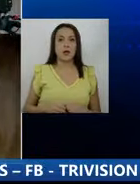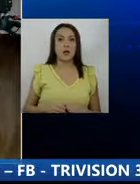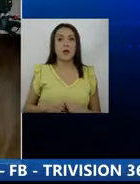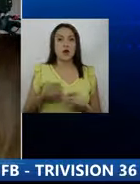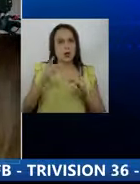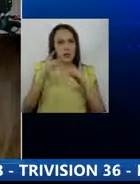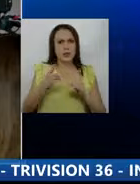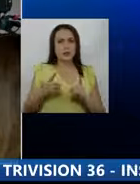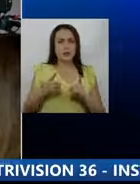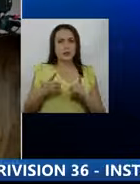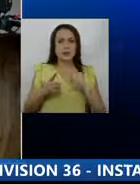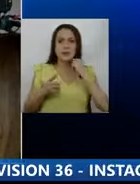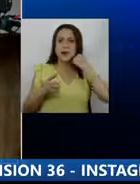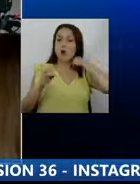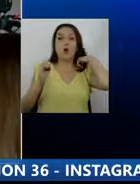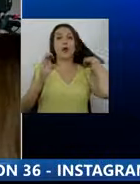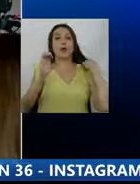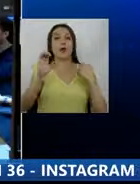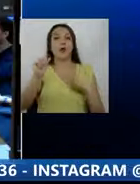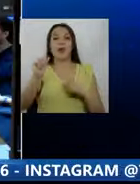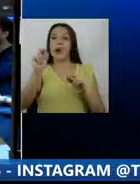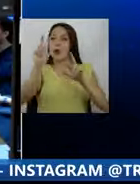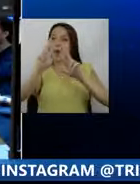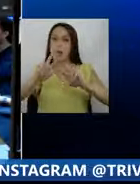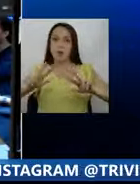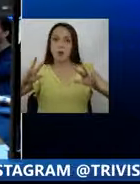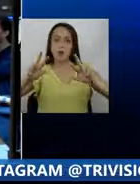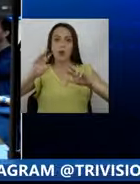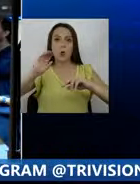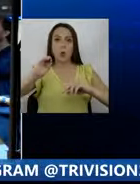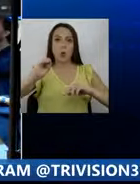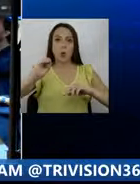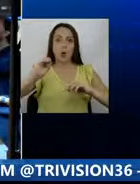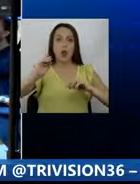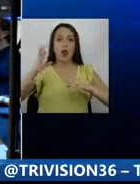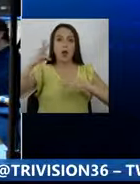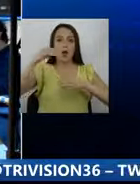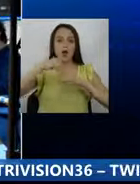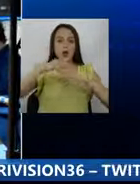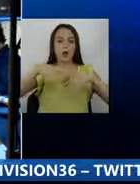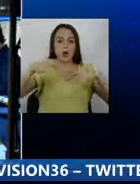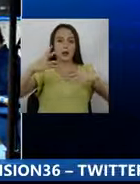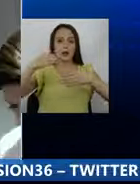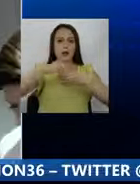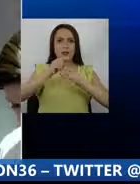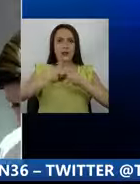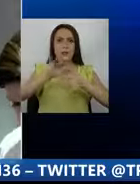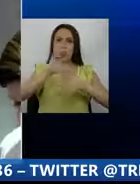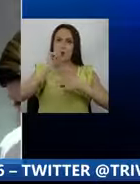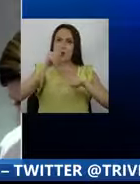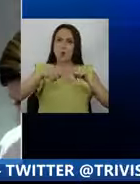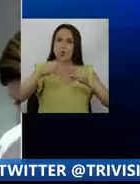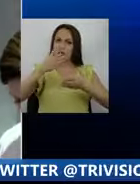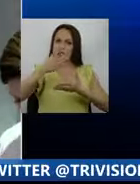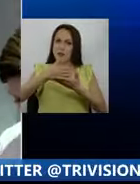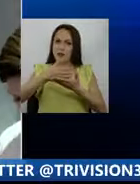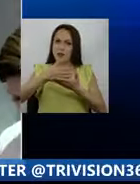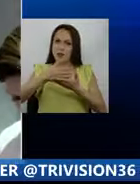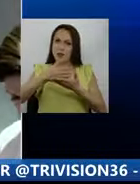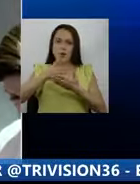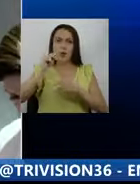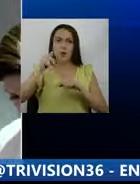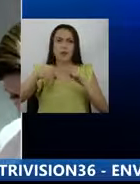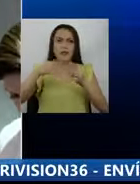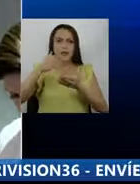este caso la OEA, la ONU o la Corte Interamericana de Derechos Humanos no puede detener. Costa Rica no tiene